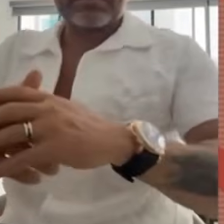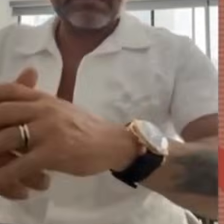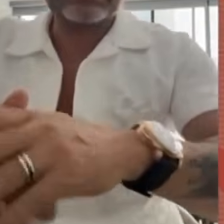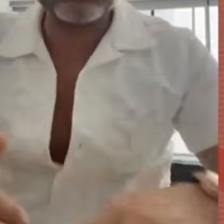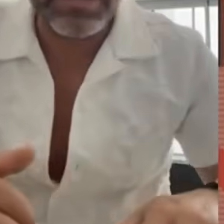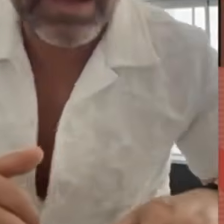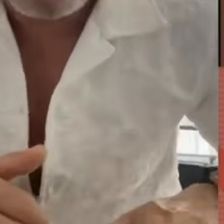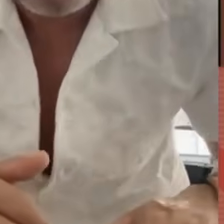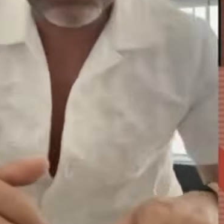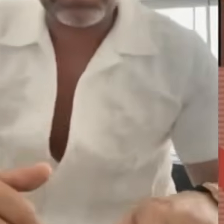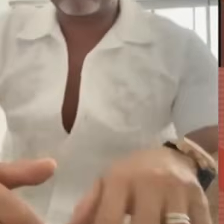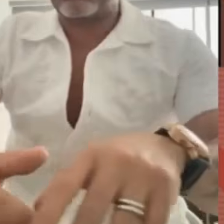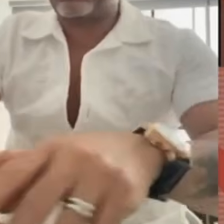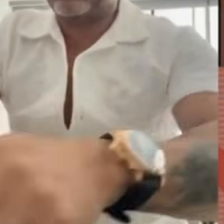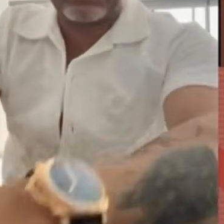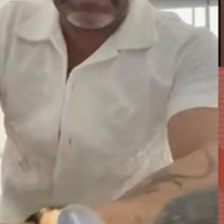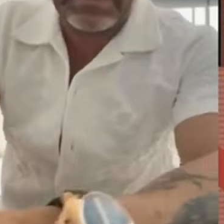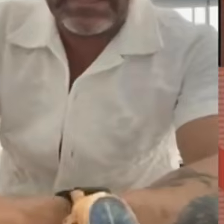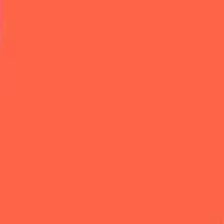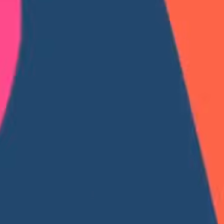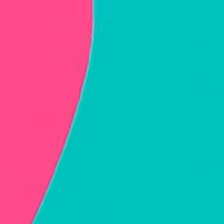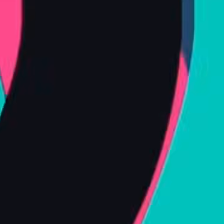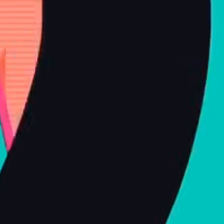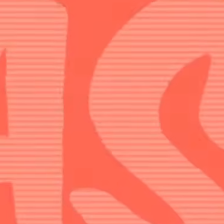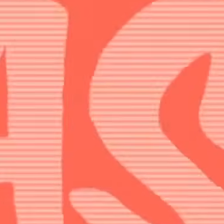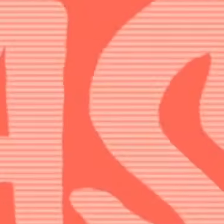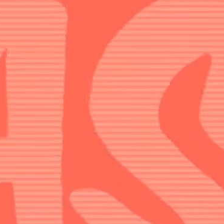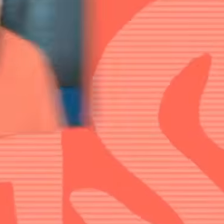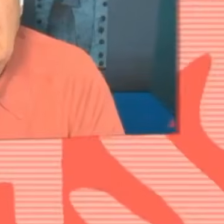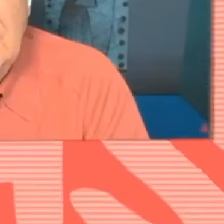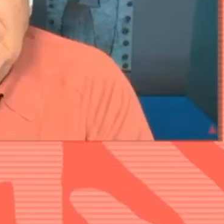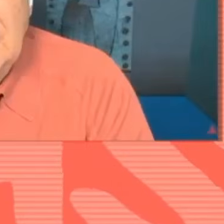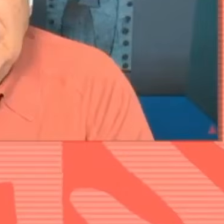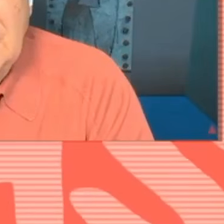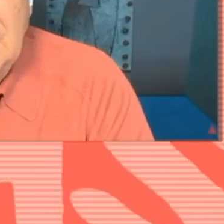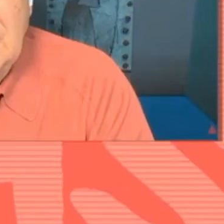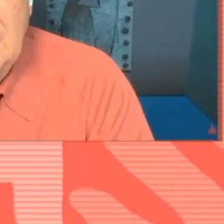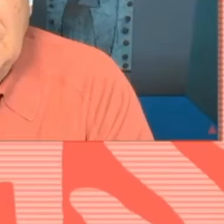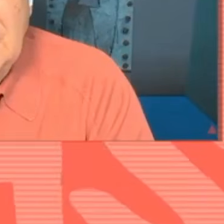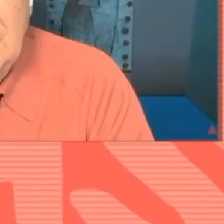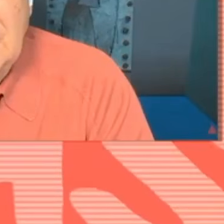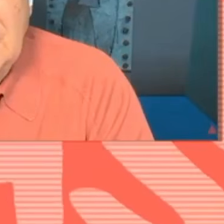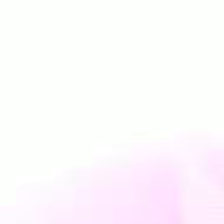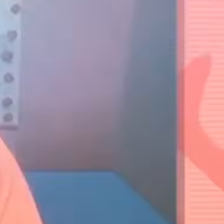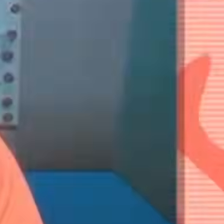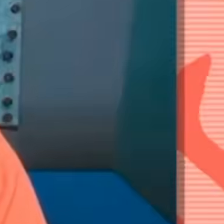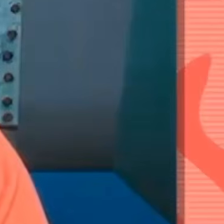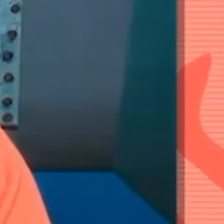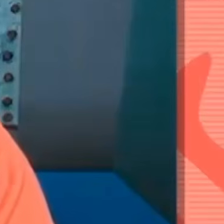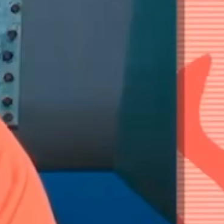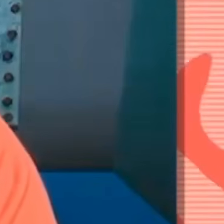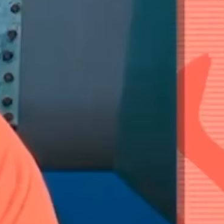para atribuir a Estados Unidos el operativo y la muerte de El Mencho. A. Un agente estadounidense estranguló a Rubén N. durante su traslado.